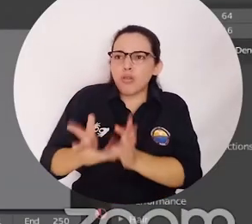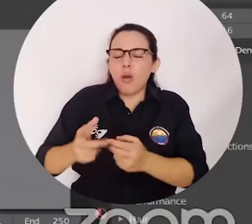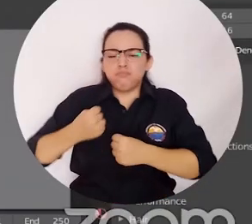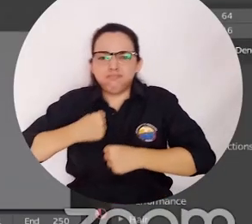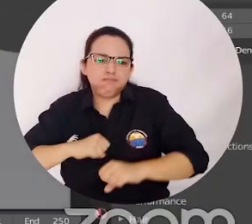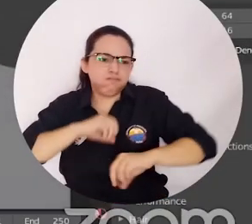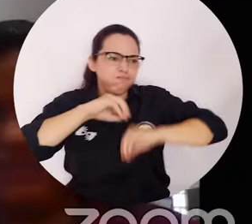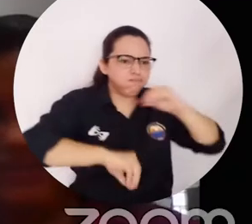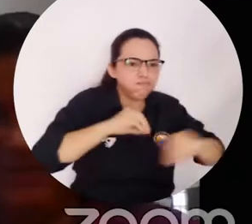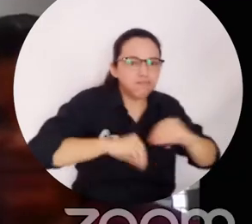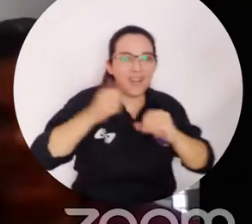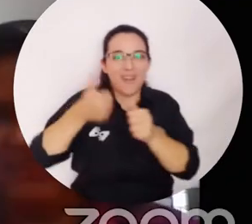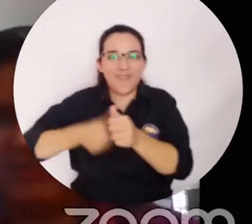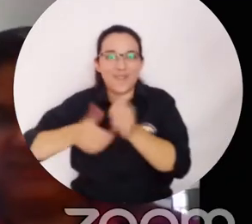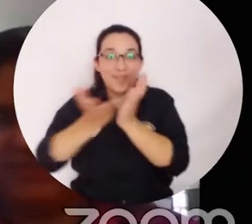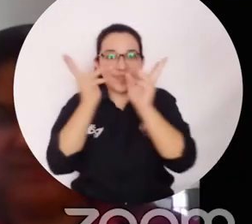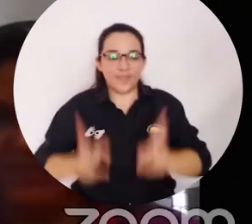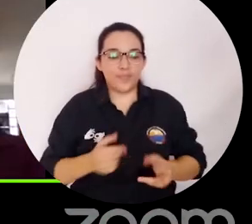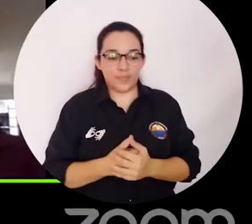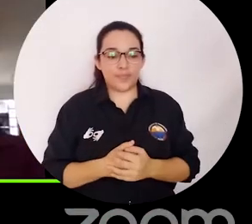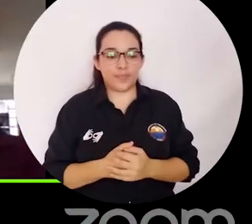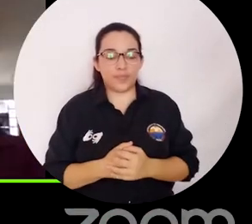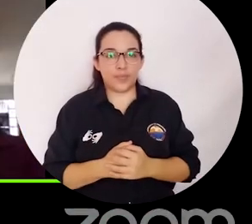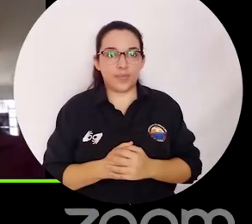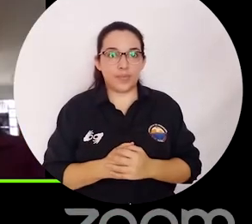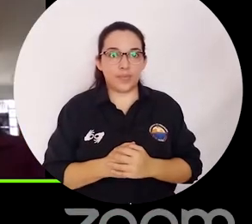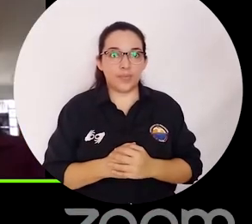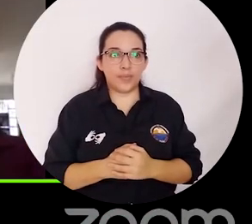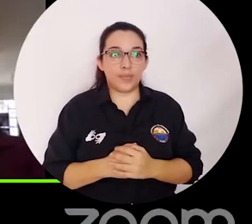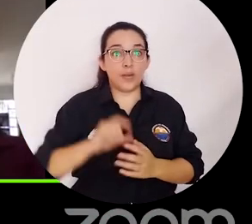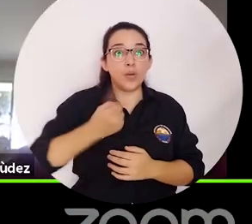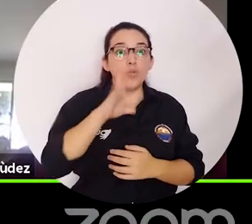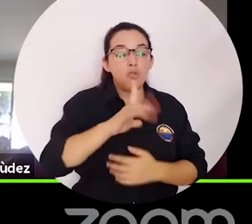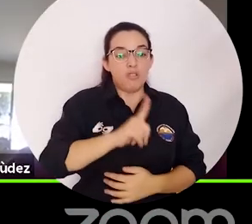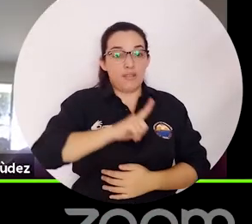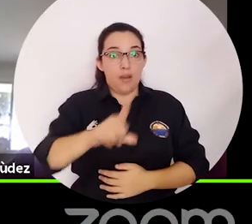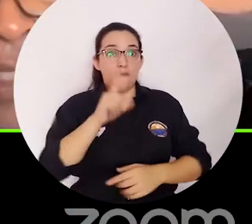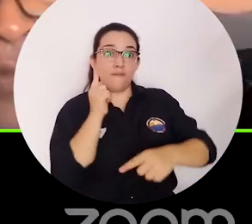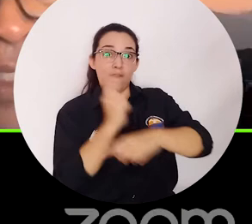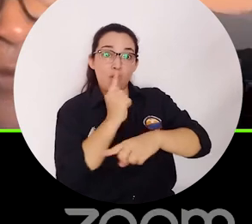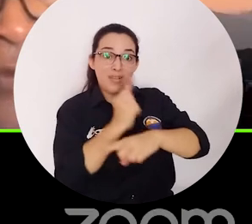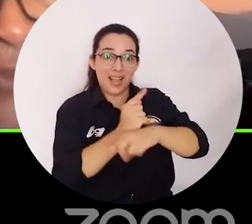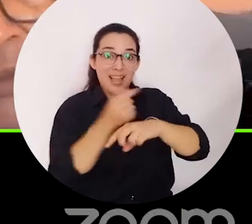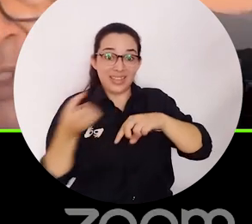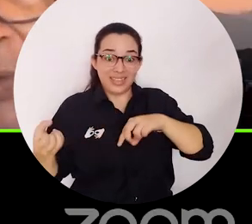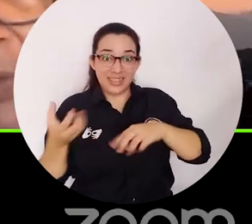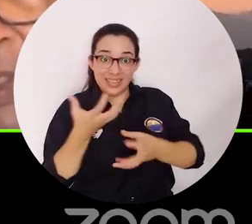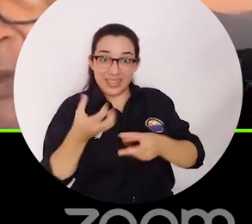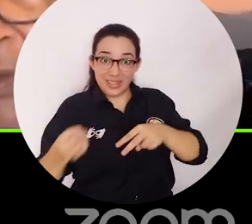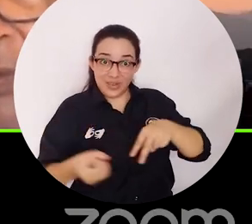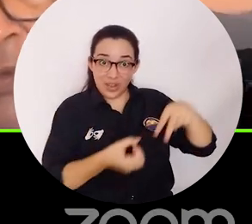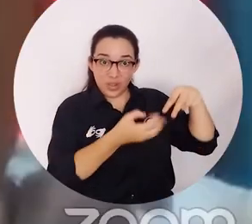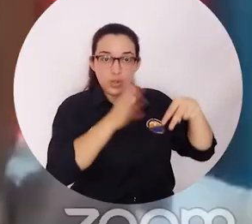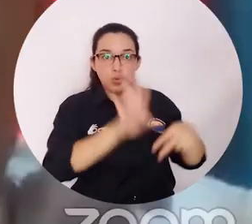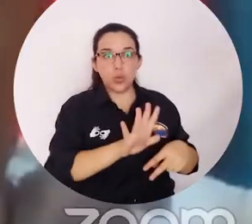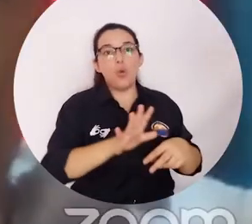hicieron los estudiantes. En la clausura de la primera cohorte de esta oferta académica liderada por la Facultad de Ciencias de la Educación y la Dirección de